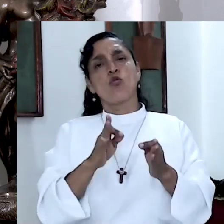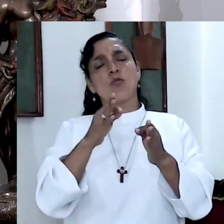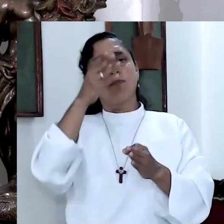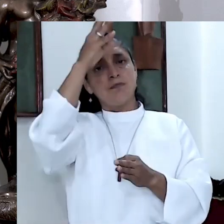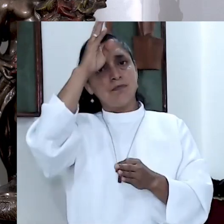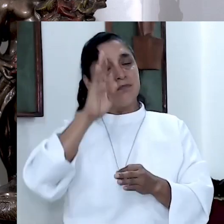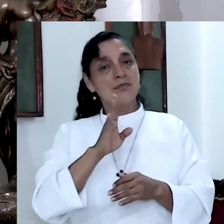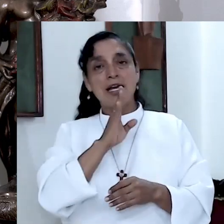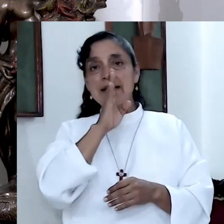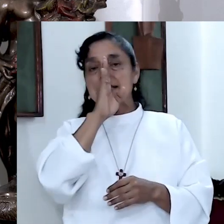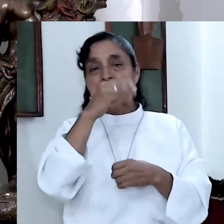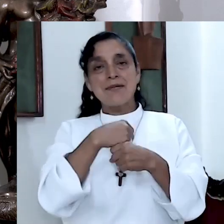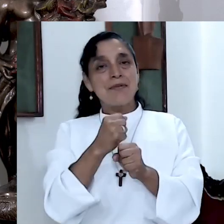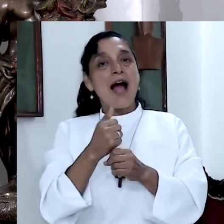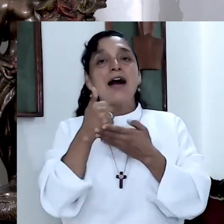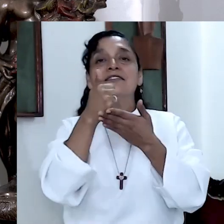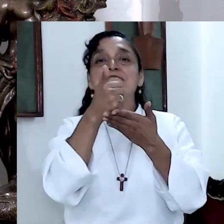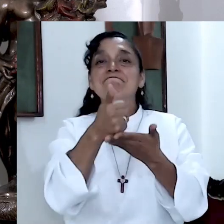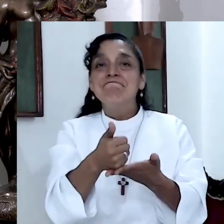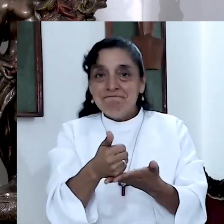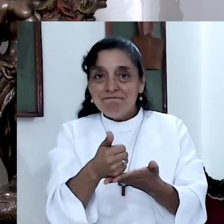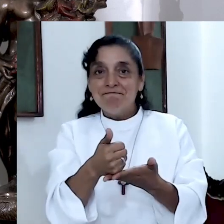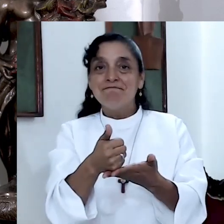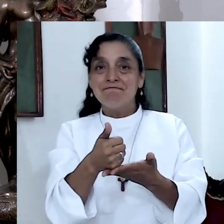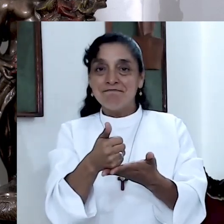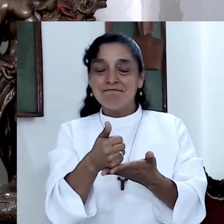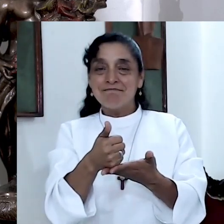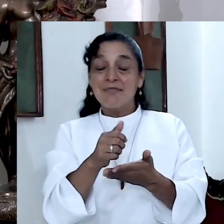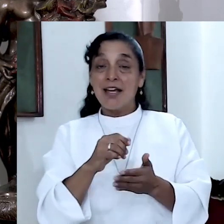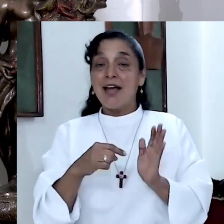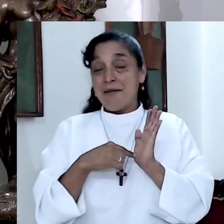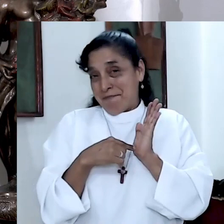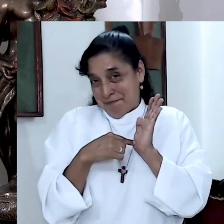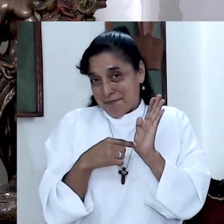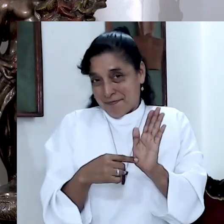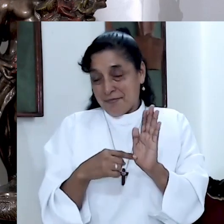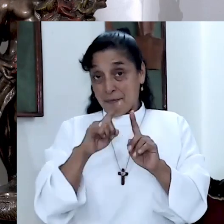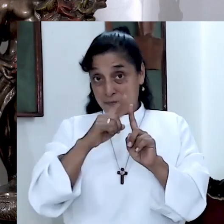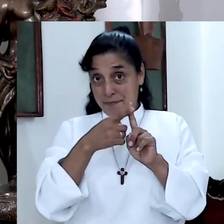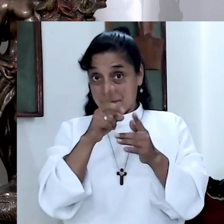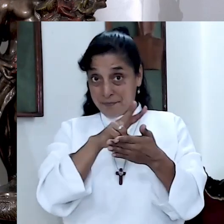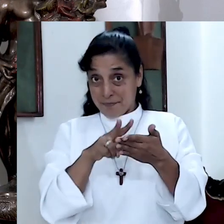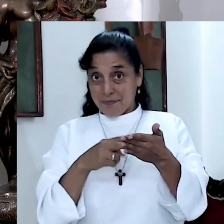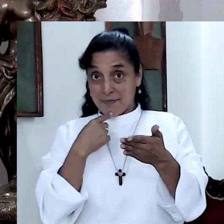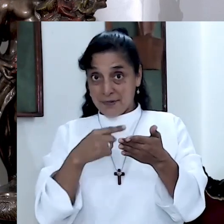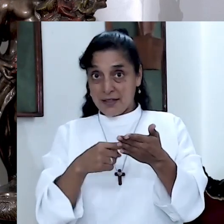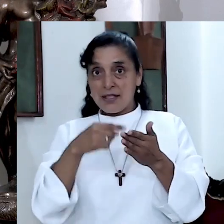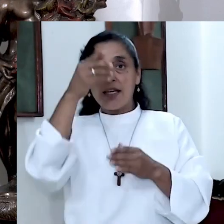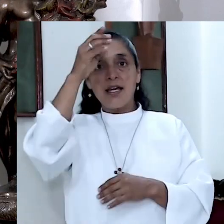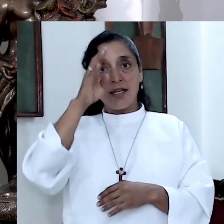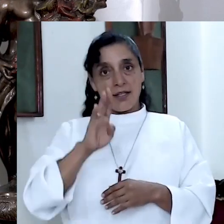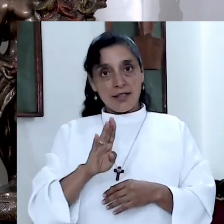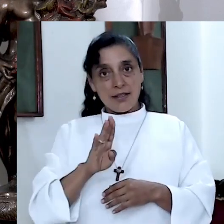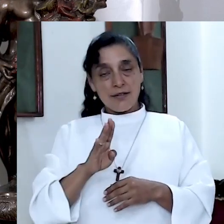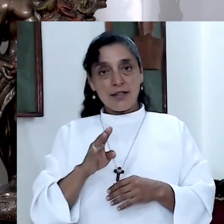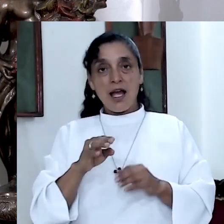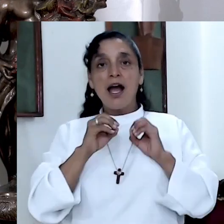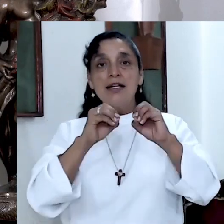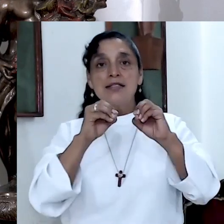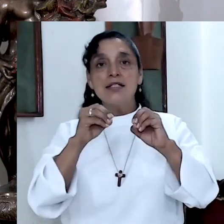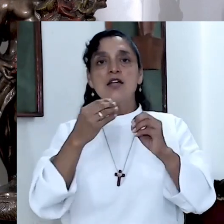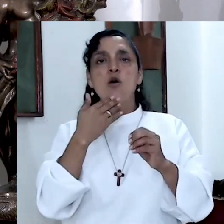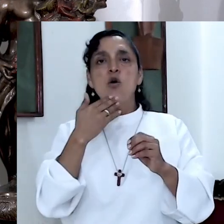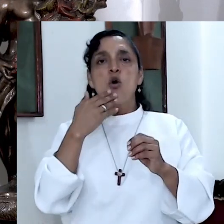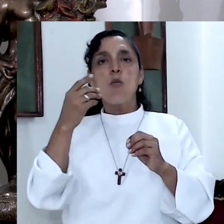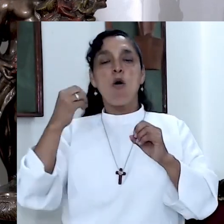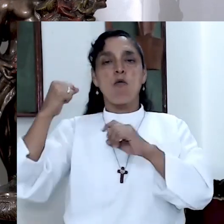Dios obra. Ya decía, por ejemplo, en la primera, que Dios muestra su fuerza.